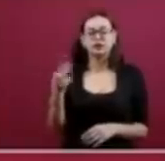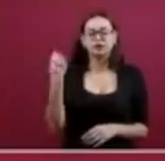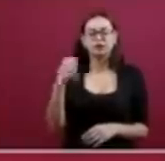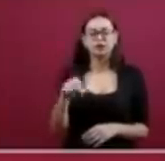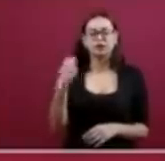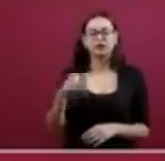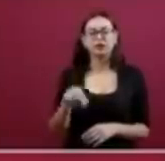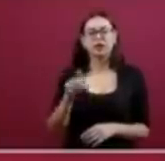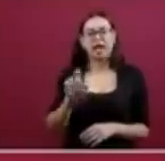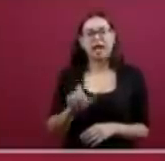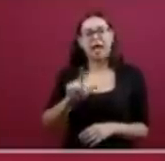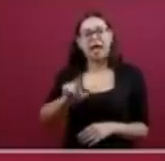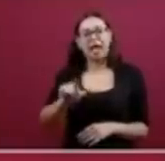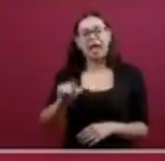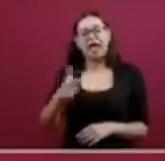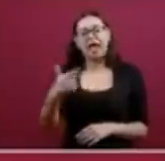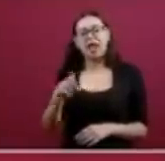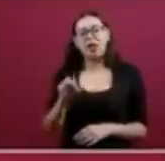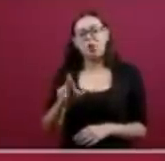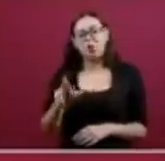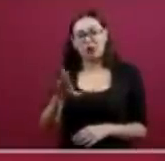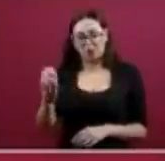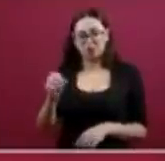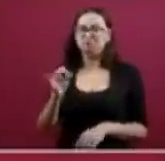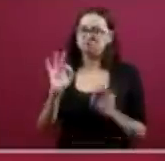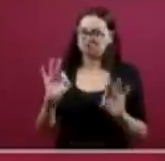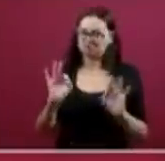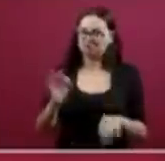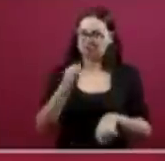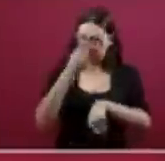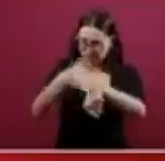llama El Güero, se los recomiendo,